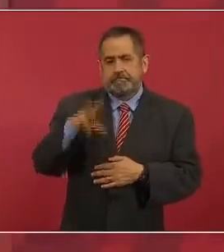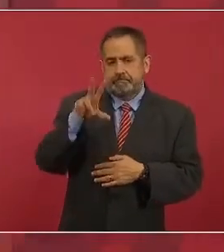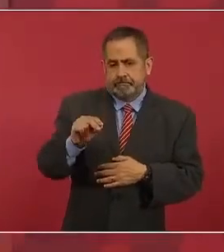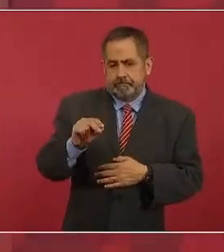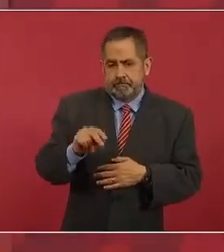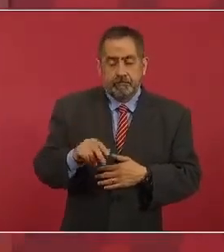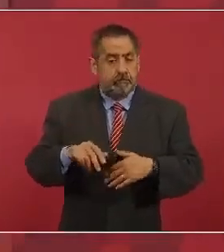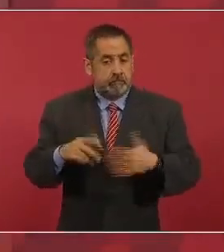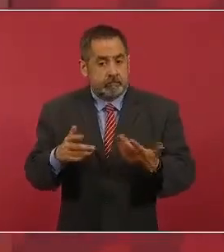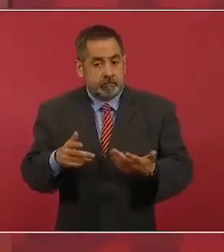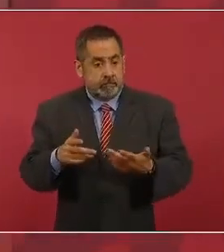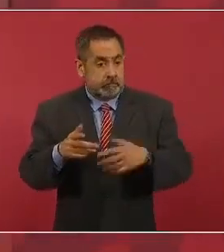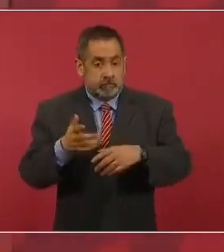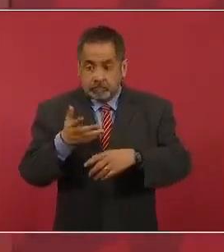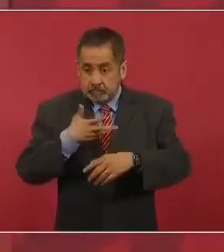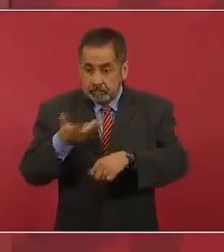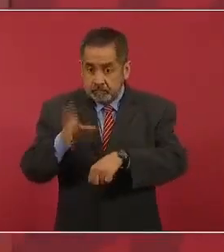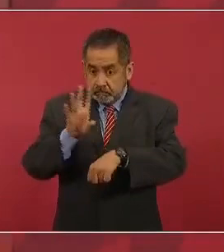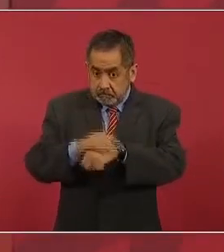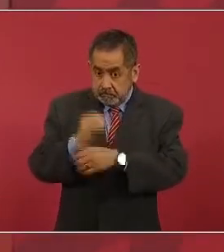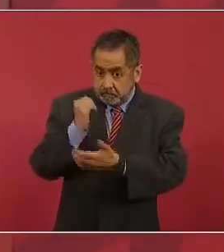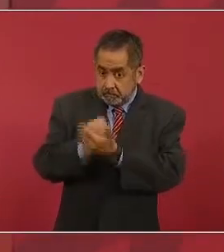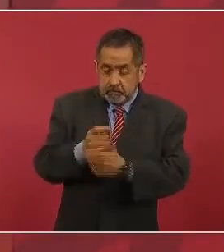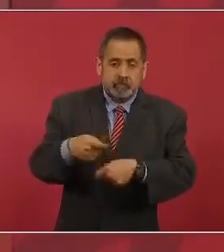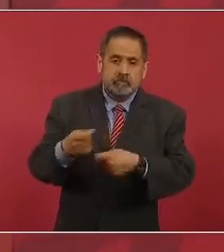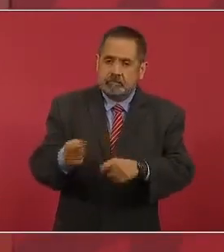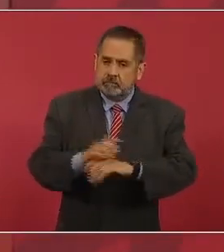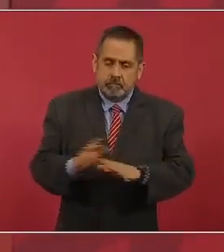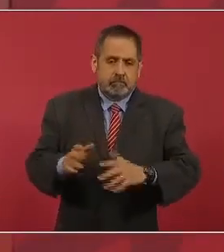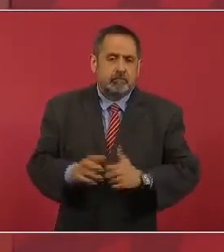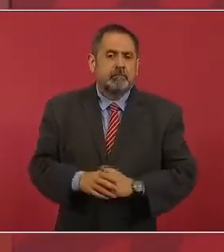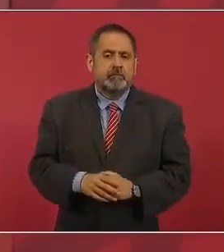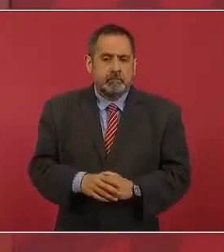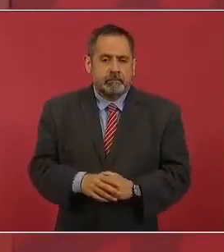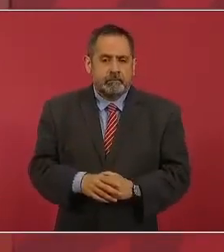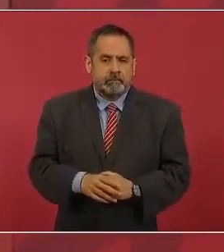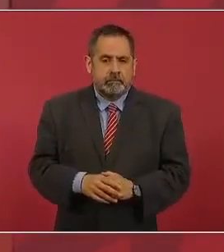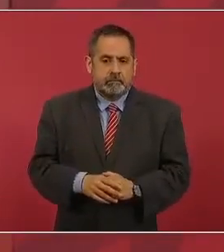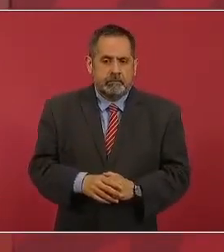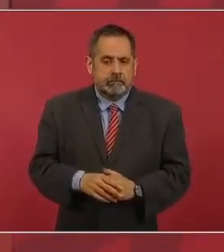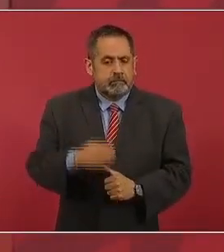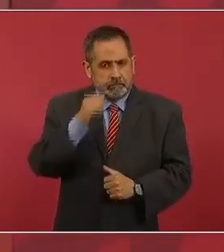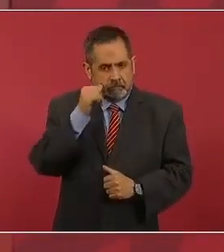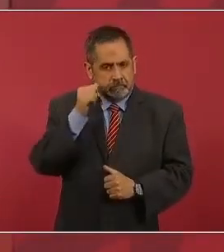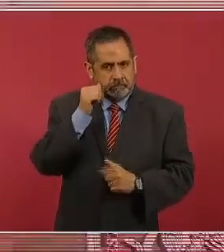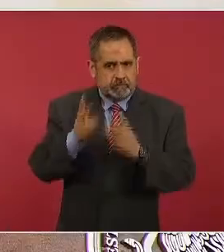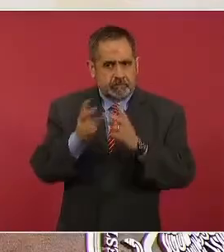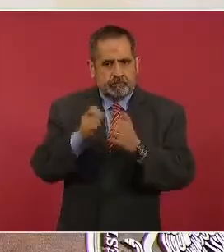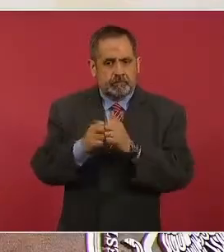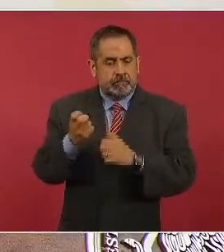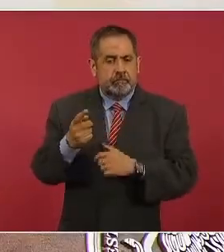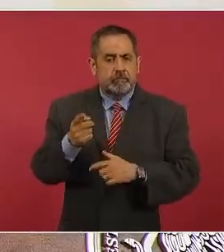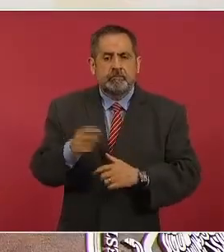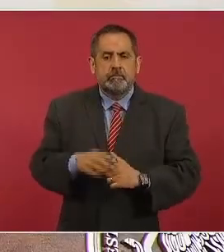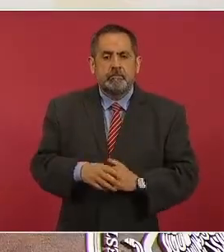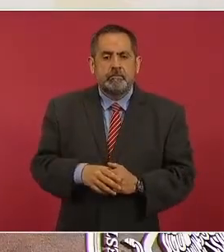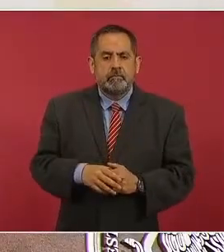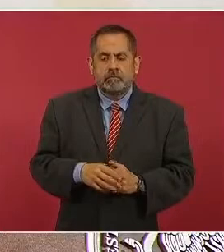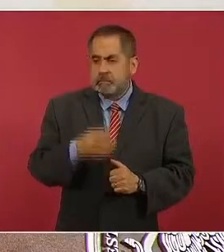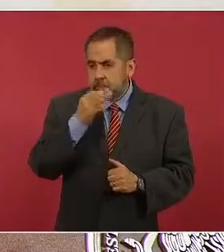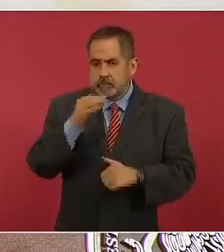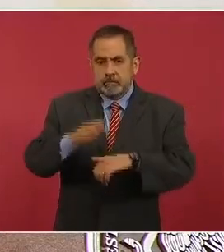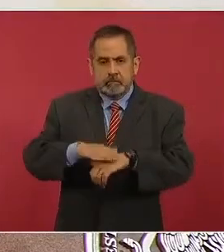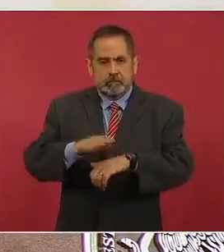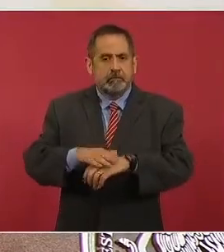Pero si ya tienen permiso, se les va a garantizar. Incluso, ayer hablamos de eso, y lo